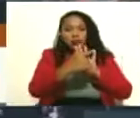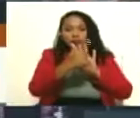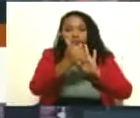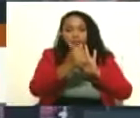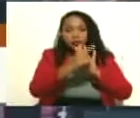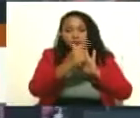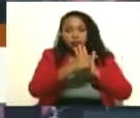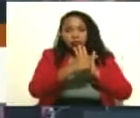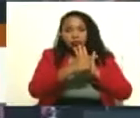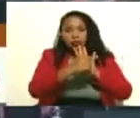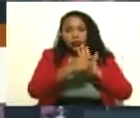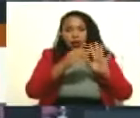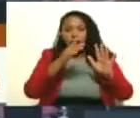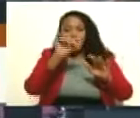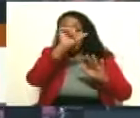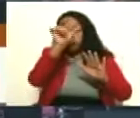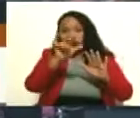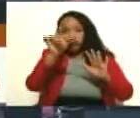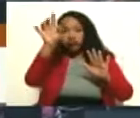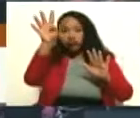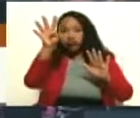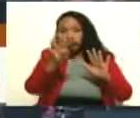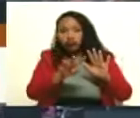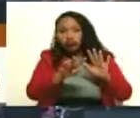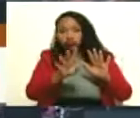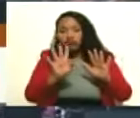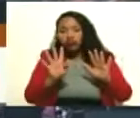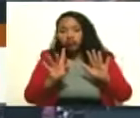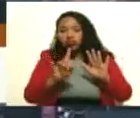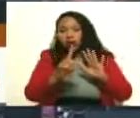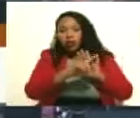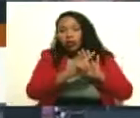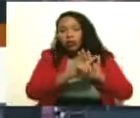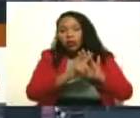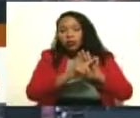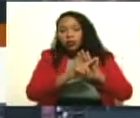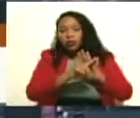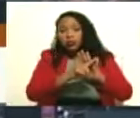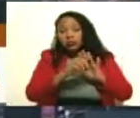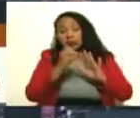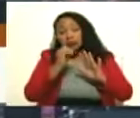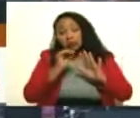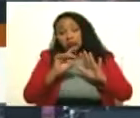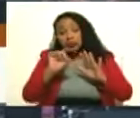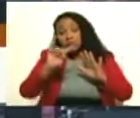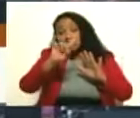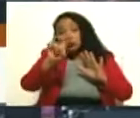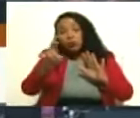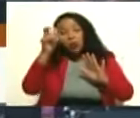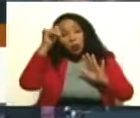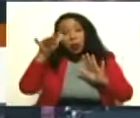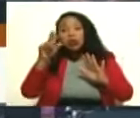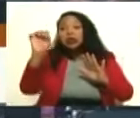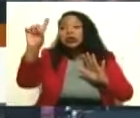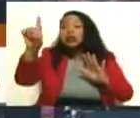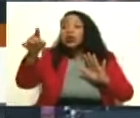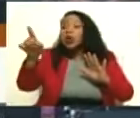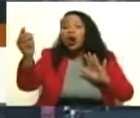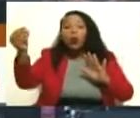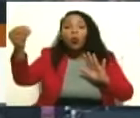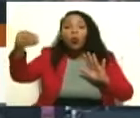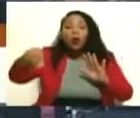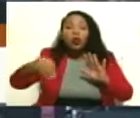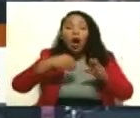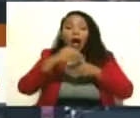¿Es nuestra Guayana Esequiba? Bueno, le consultan al pueblo si está de acuerdo en crear